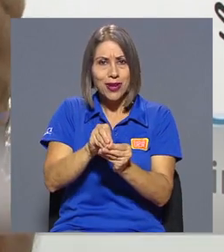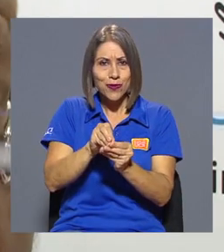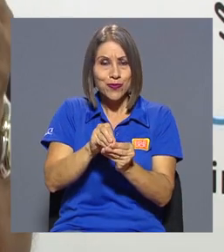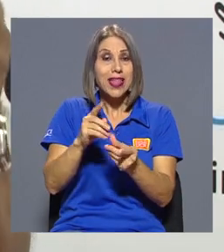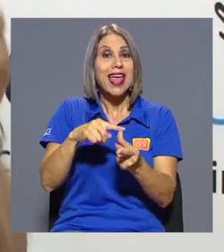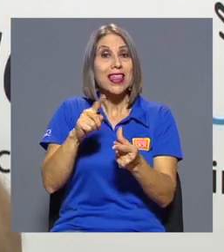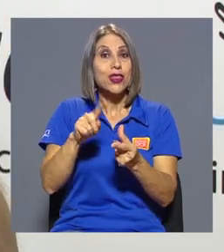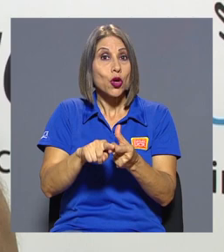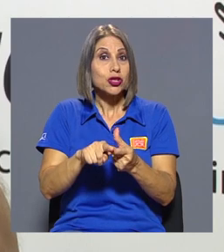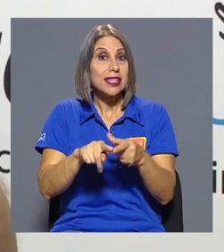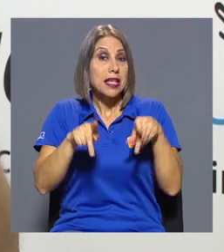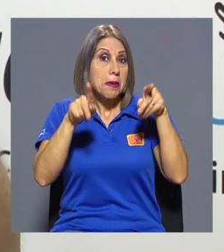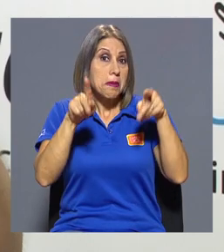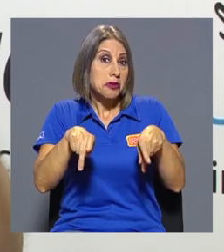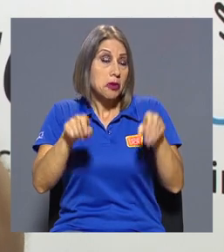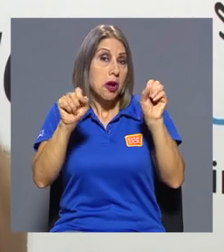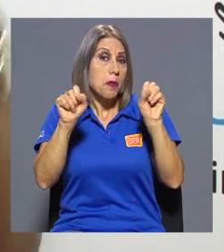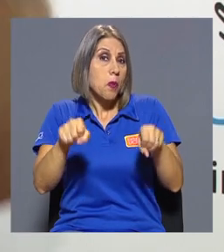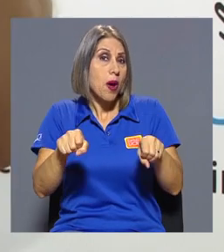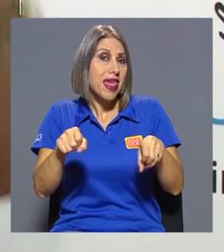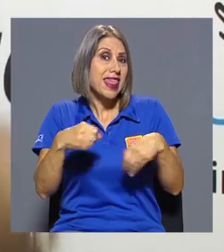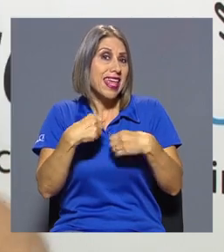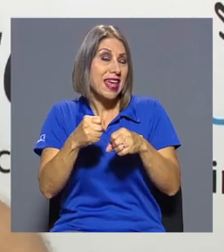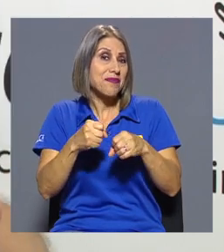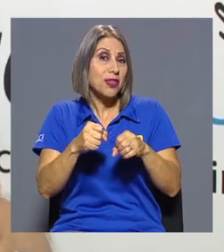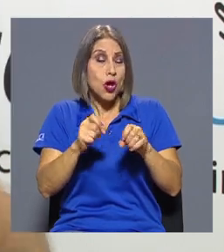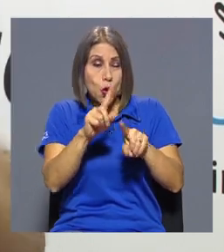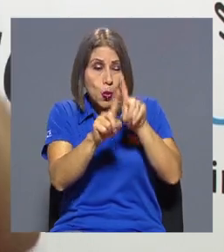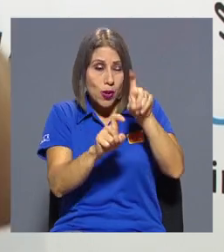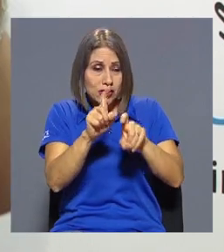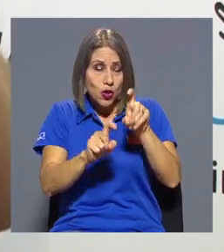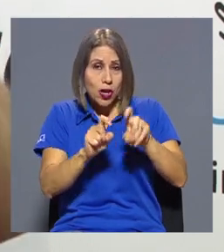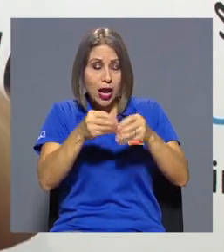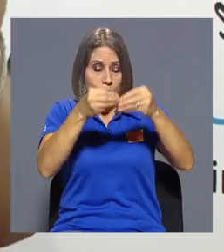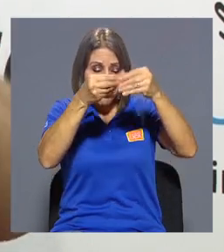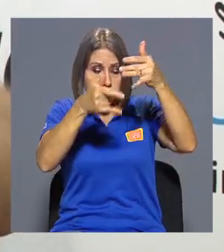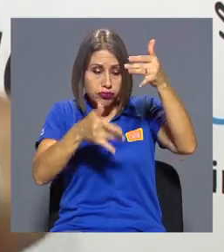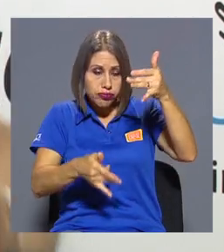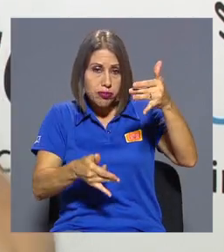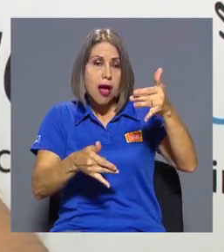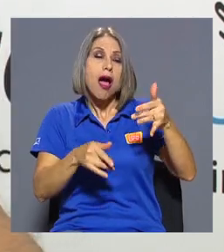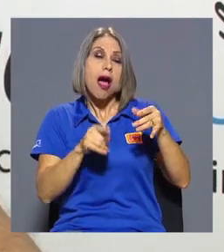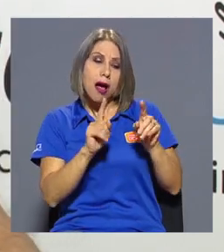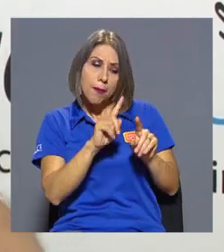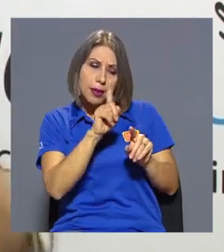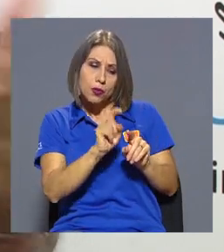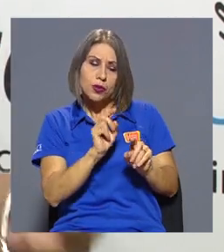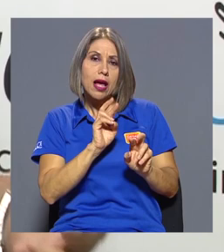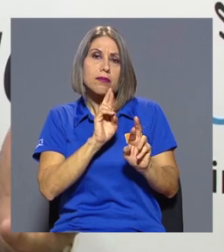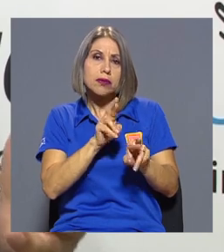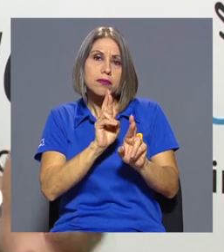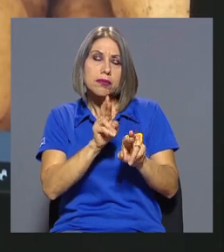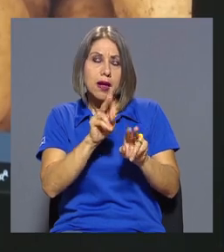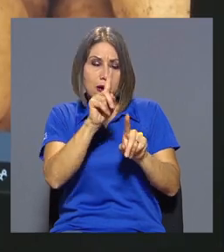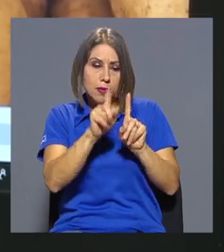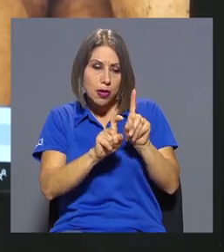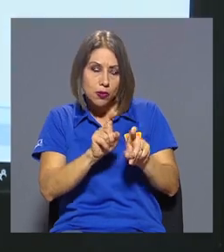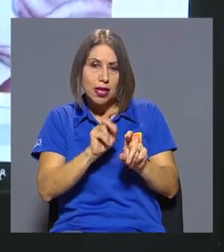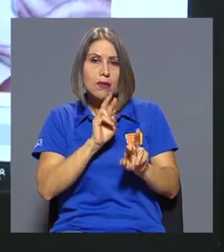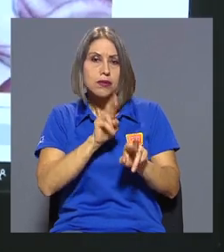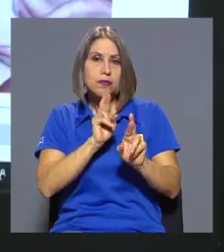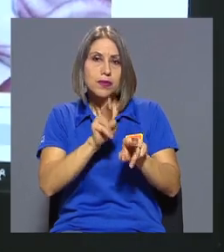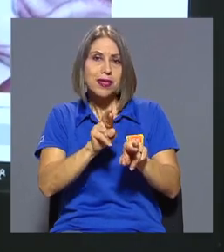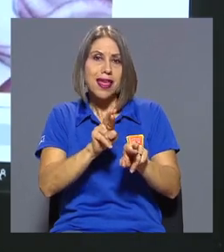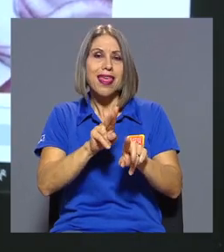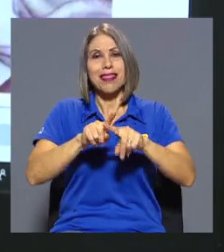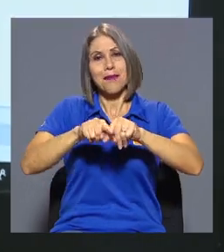la plataforma, el productor lo que puede hacer es desplegar el cuestionario e ir respondiendo cada pregunta de acuerdo a su situación